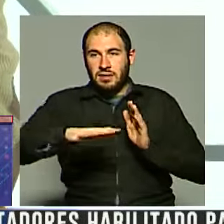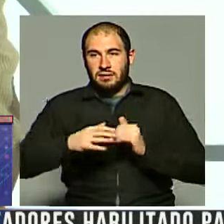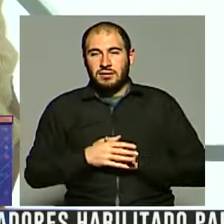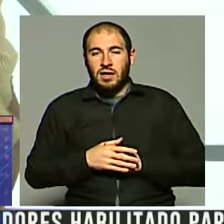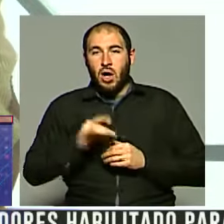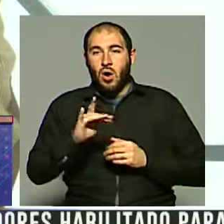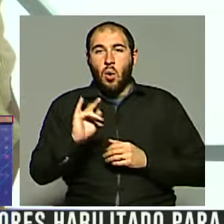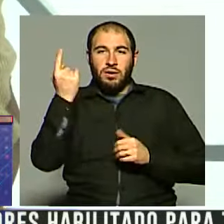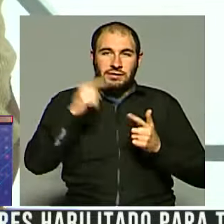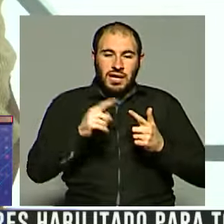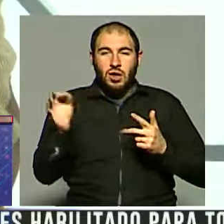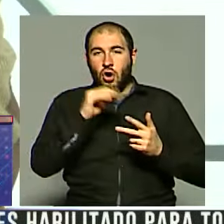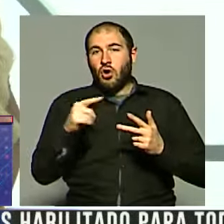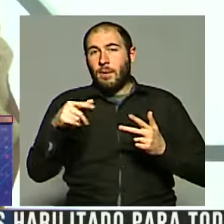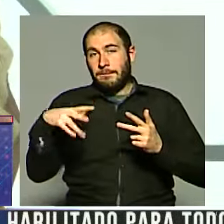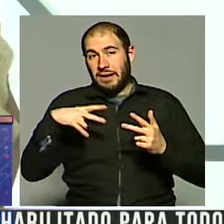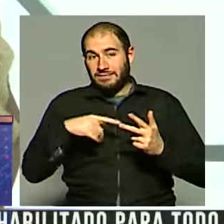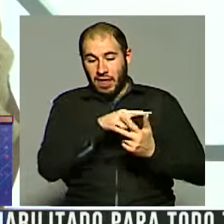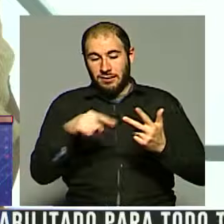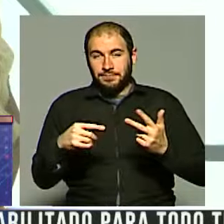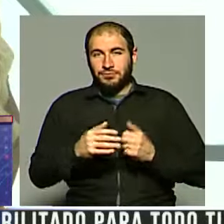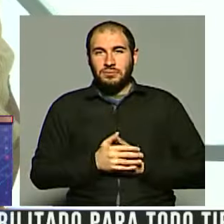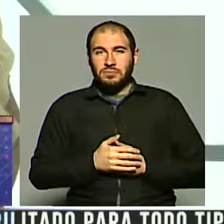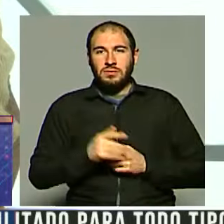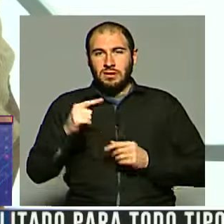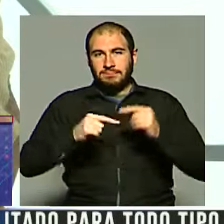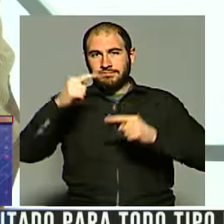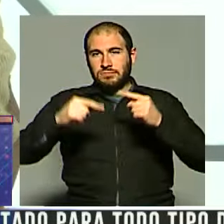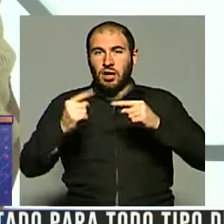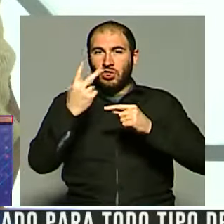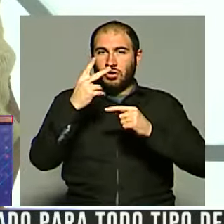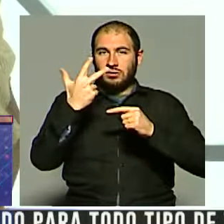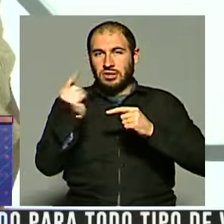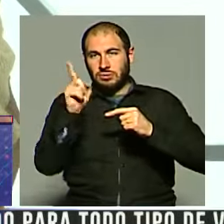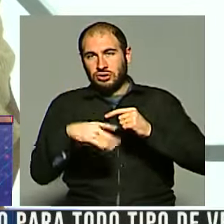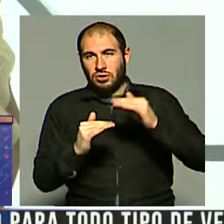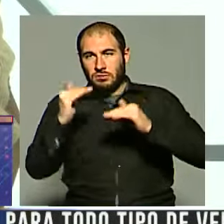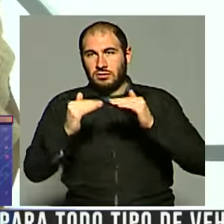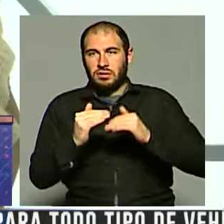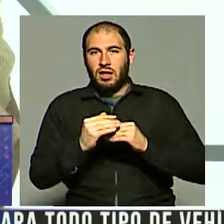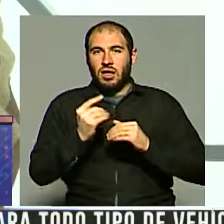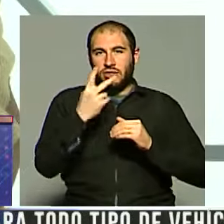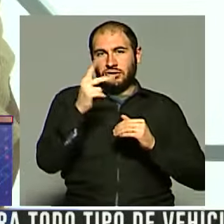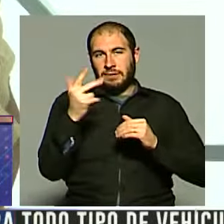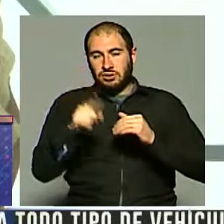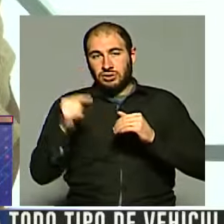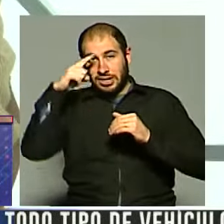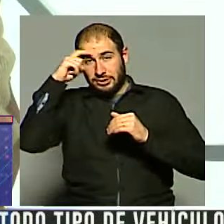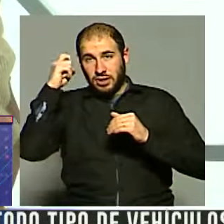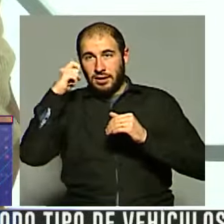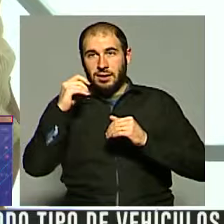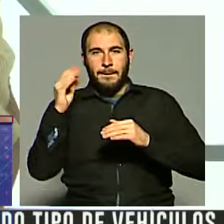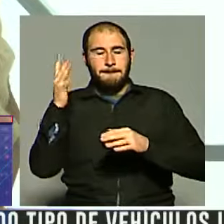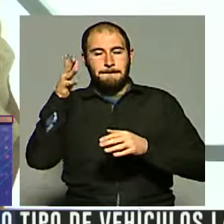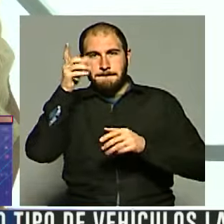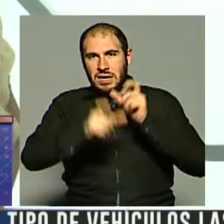las universidades o las consultoras privadas prácticamente varían entre 2 y 3 puntos. 2 o 3 puntos a nivel nacional es